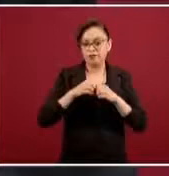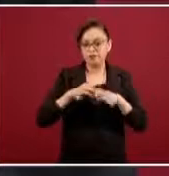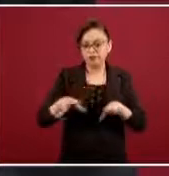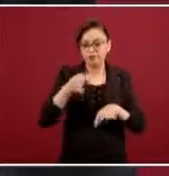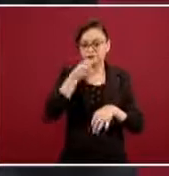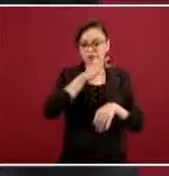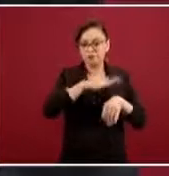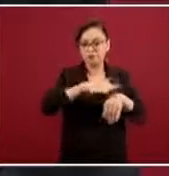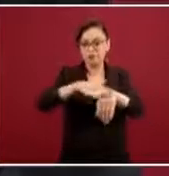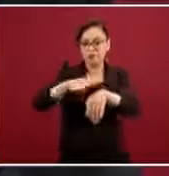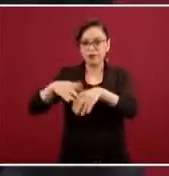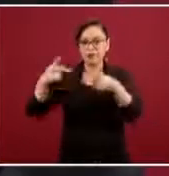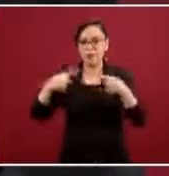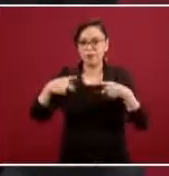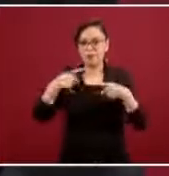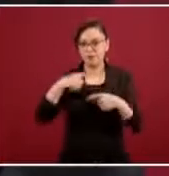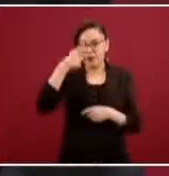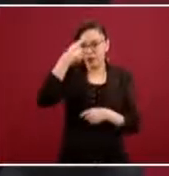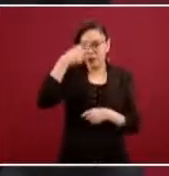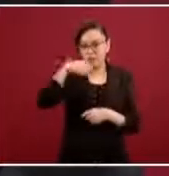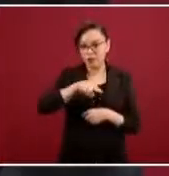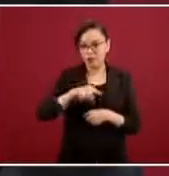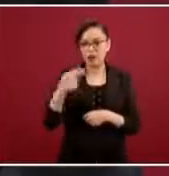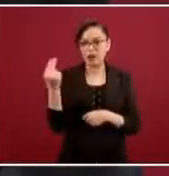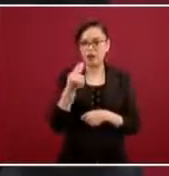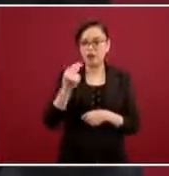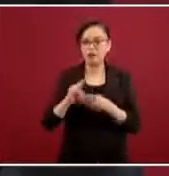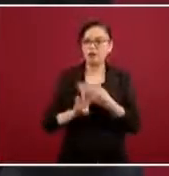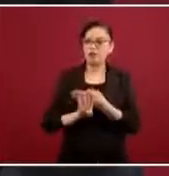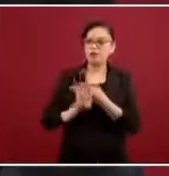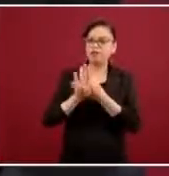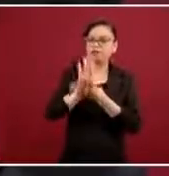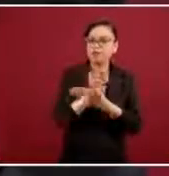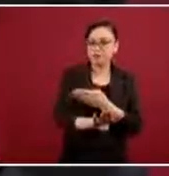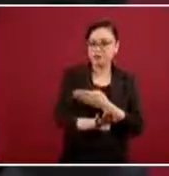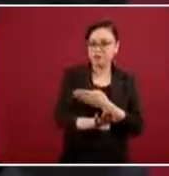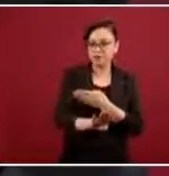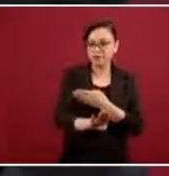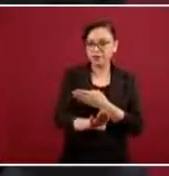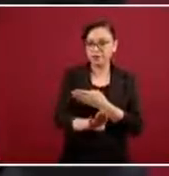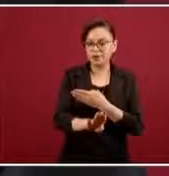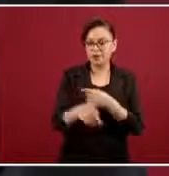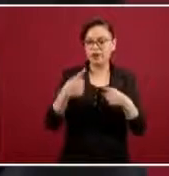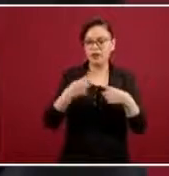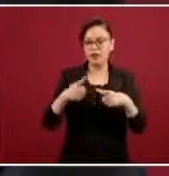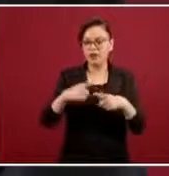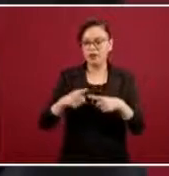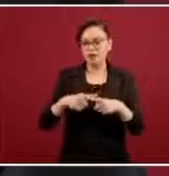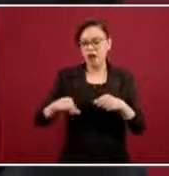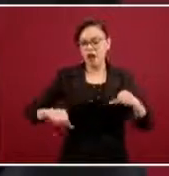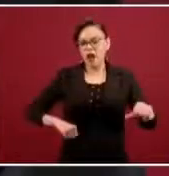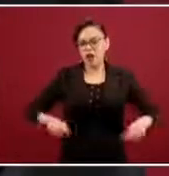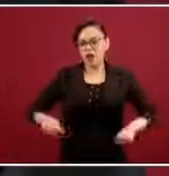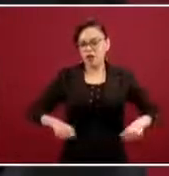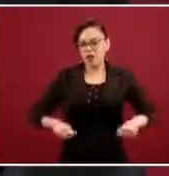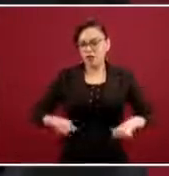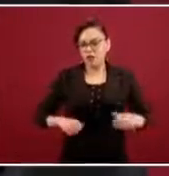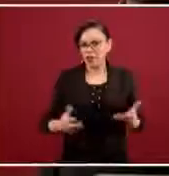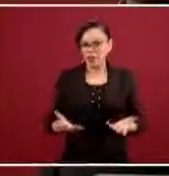para orientar, aplicar, cuando administrativamente se requiera, acciones que presenten un